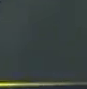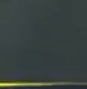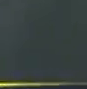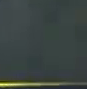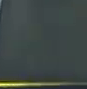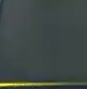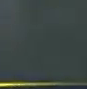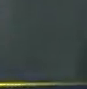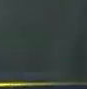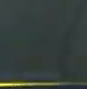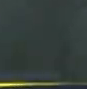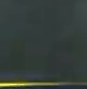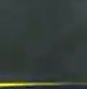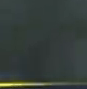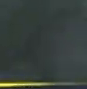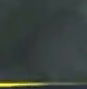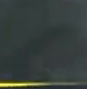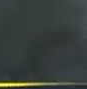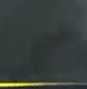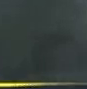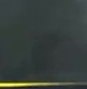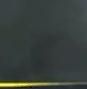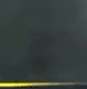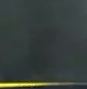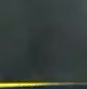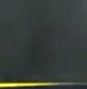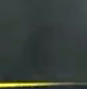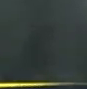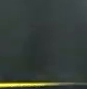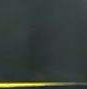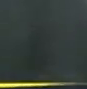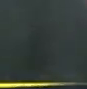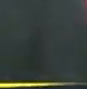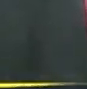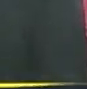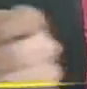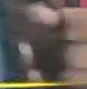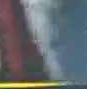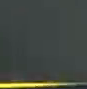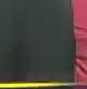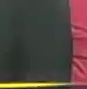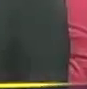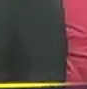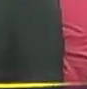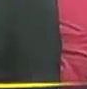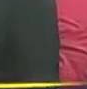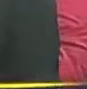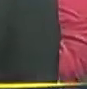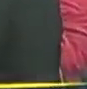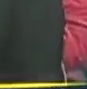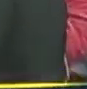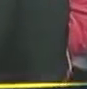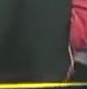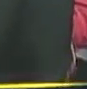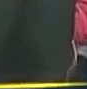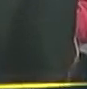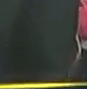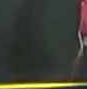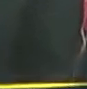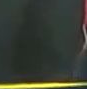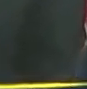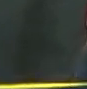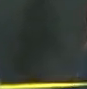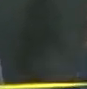Televisión vemos al presidente Nicolás Maduro. Sean bienvenidos al Consejo Nacional de Economía